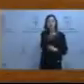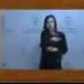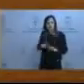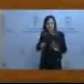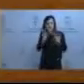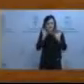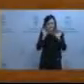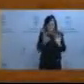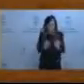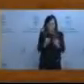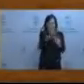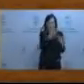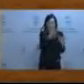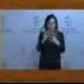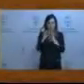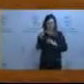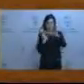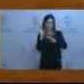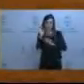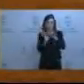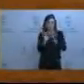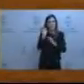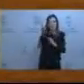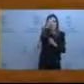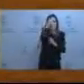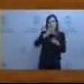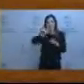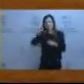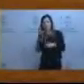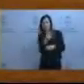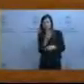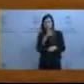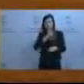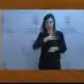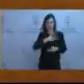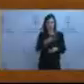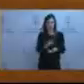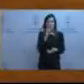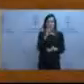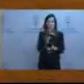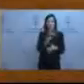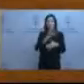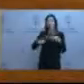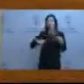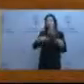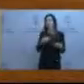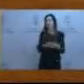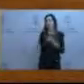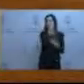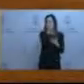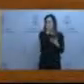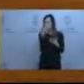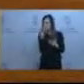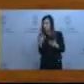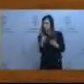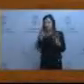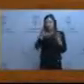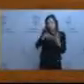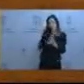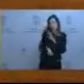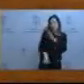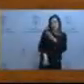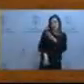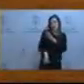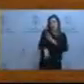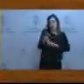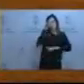cardíacas son secundarias a enfermedad coronaria y hasta un cuarto de estas son se